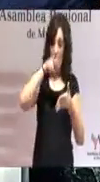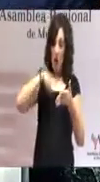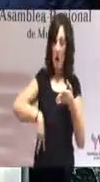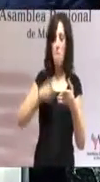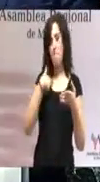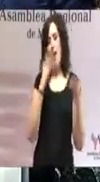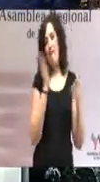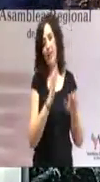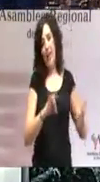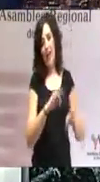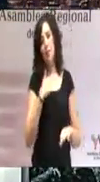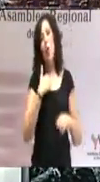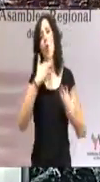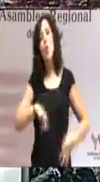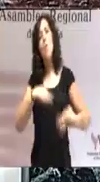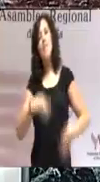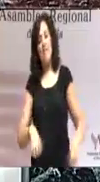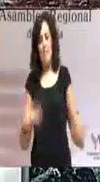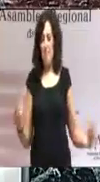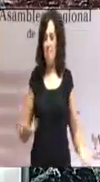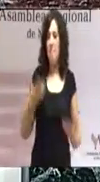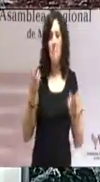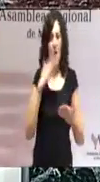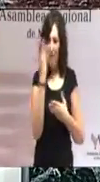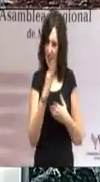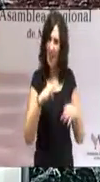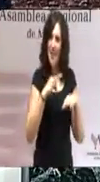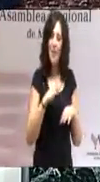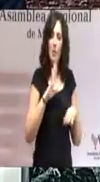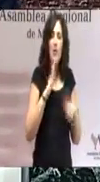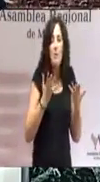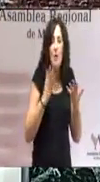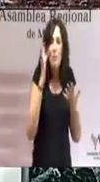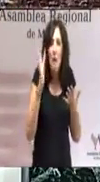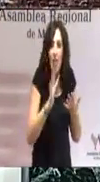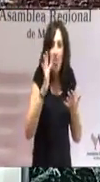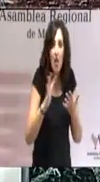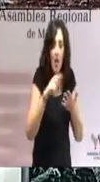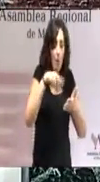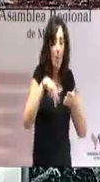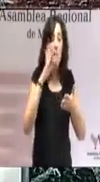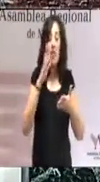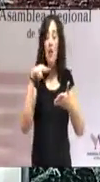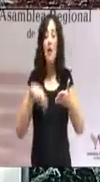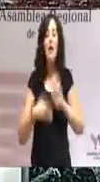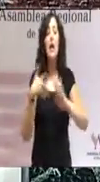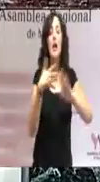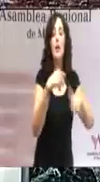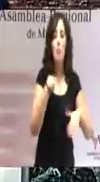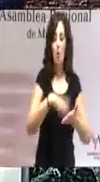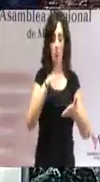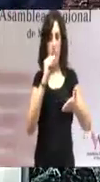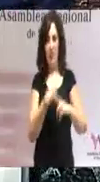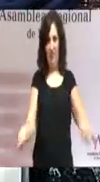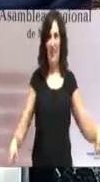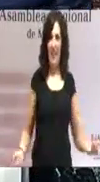Con humildad, pero no le perjudica. Pero, sin embargo, no sé si las lee apresuradamente, porque ha hecho una interpretación de mi